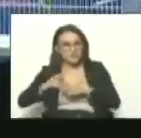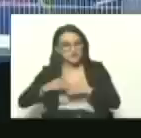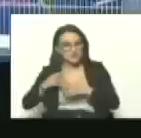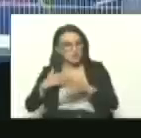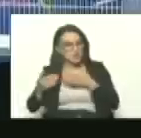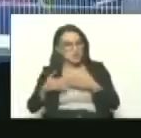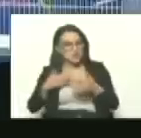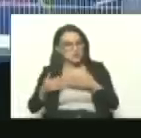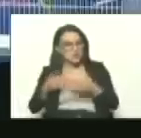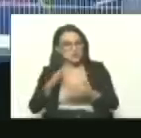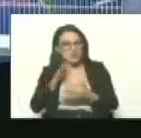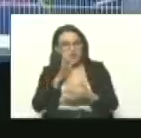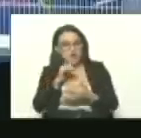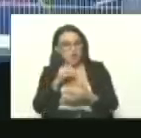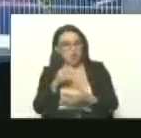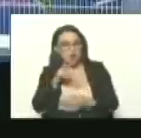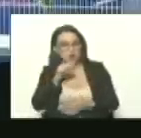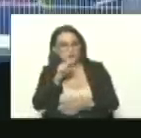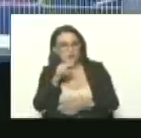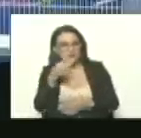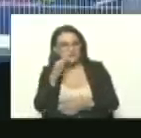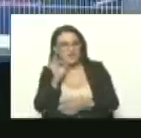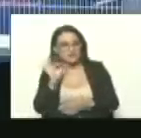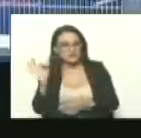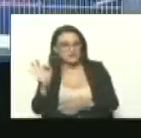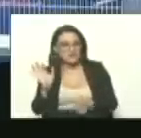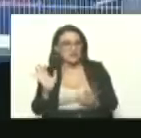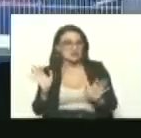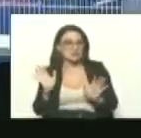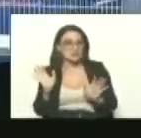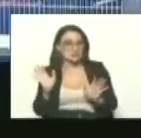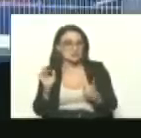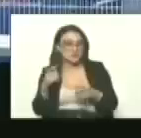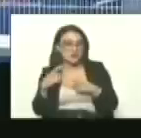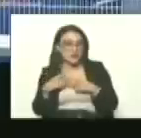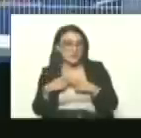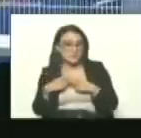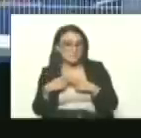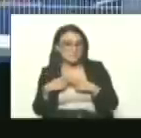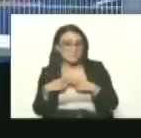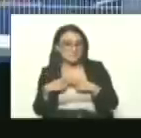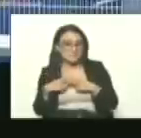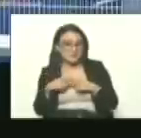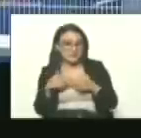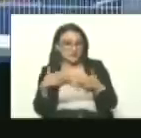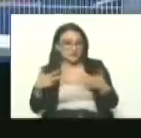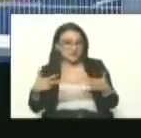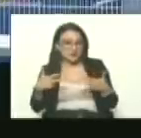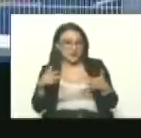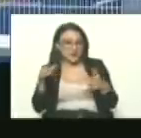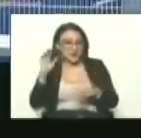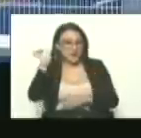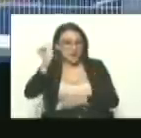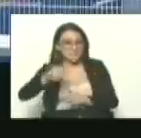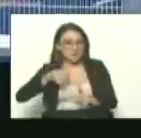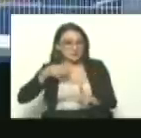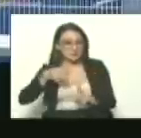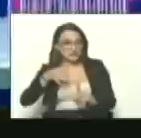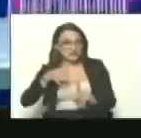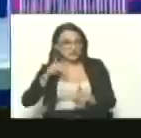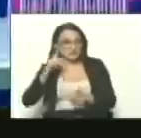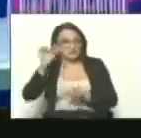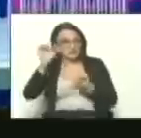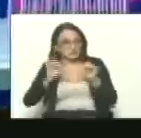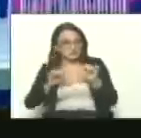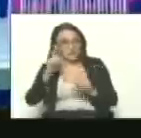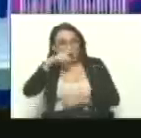importa si no hablamos francés, si no hablamos mandarín, pero si el texto dice Amazonas barbaensis, ya uno sabe que están hablando de